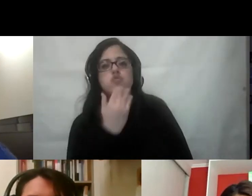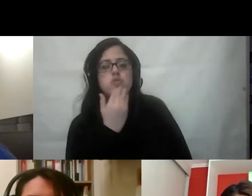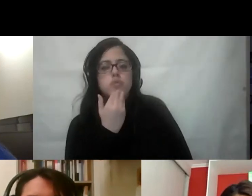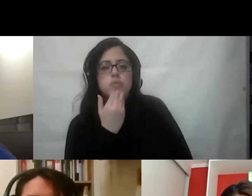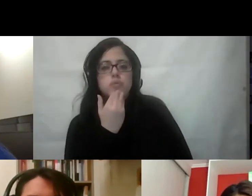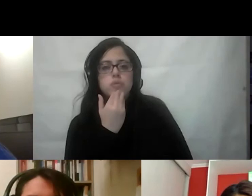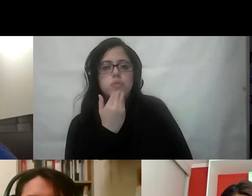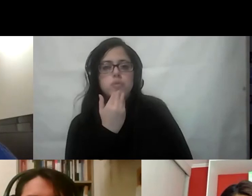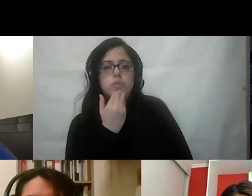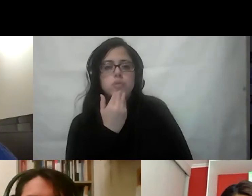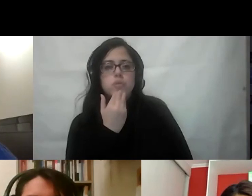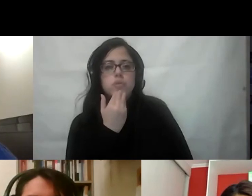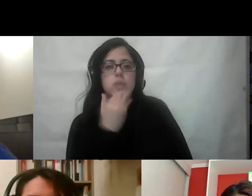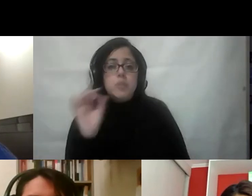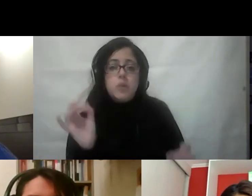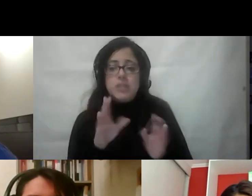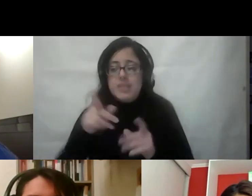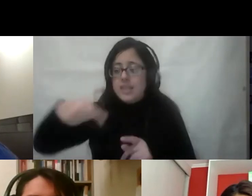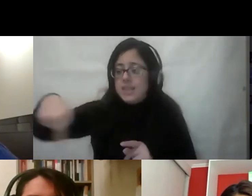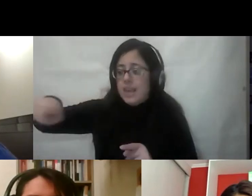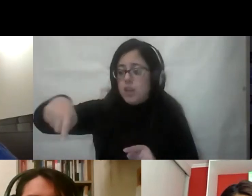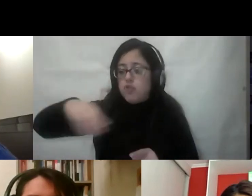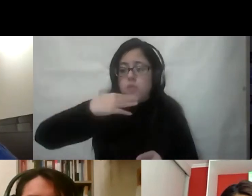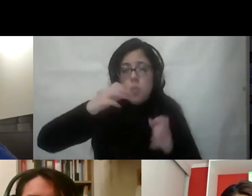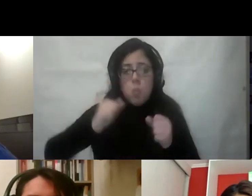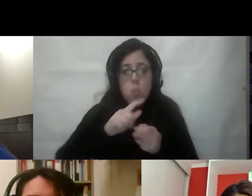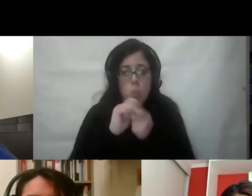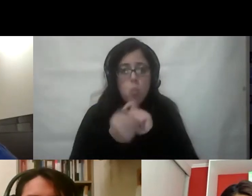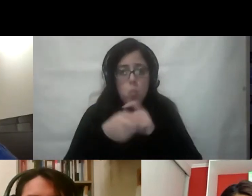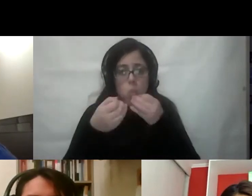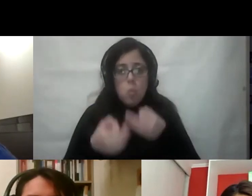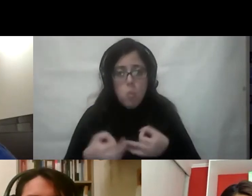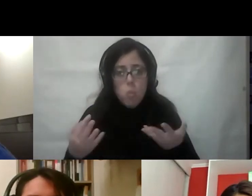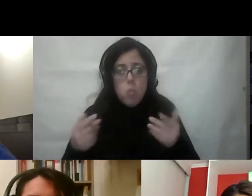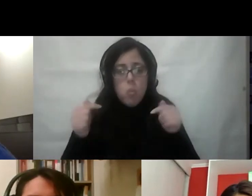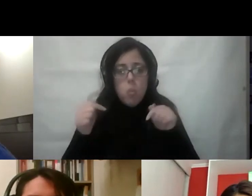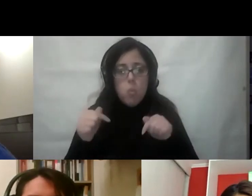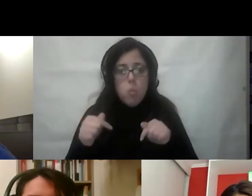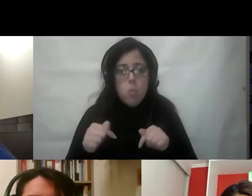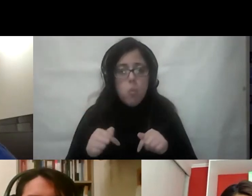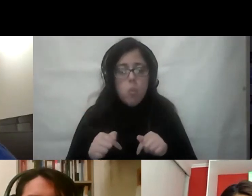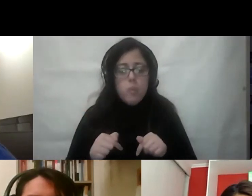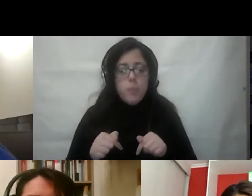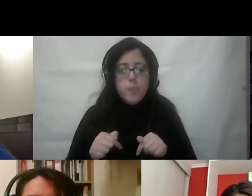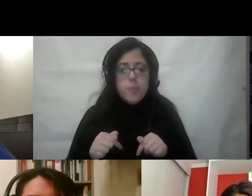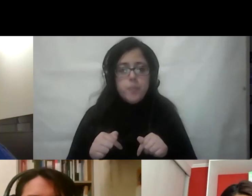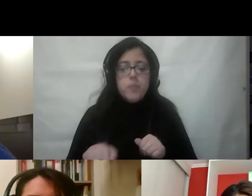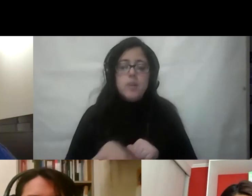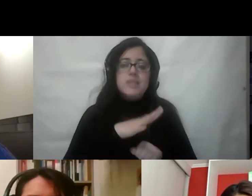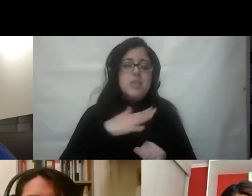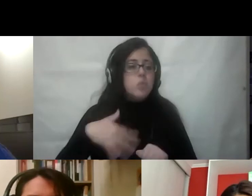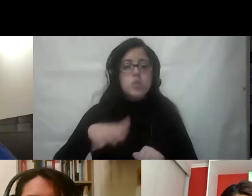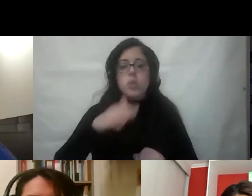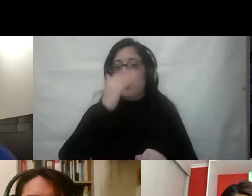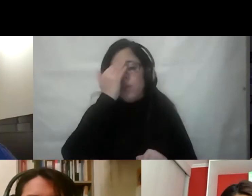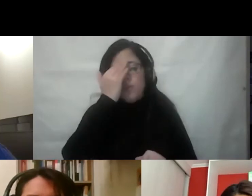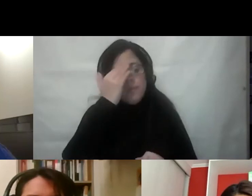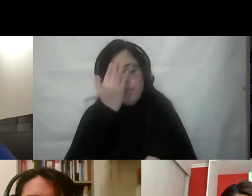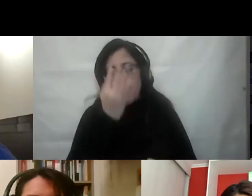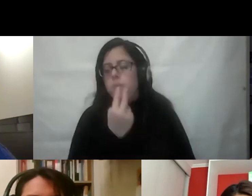en posibilidad de que ellos sean sujetos transformadores. Hoy día el terrible contexto social en el que estamos